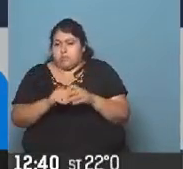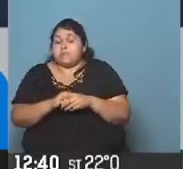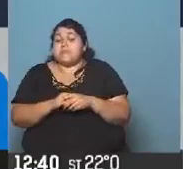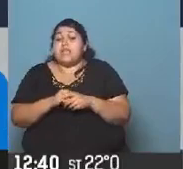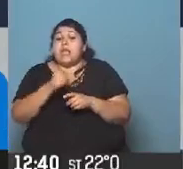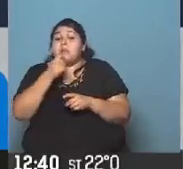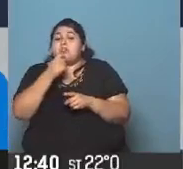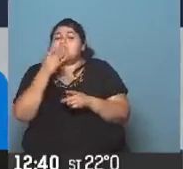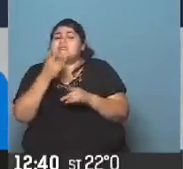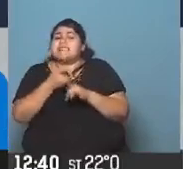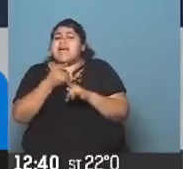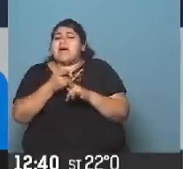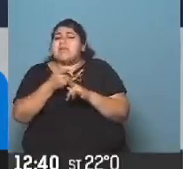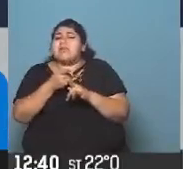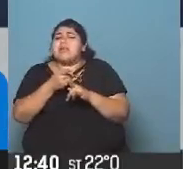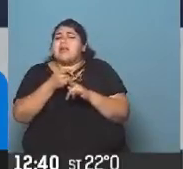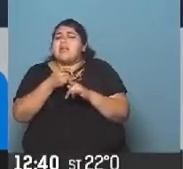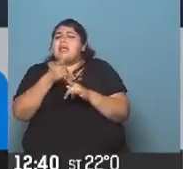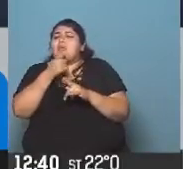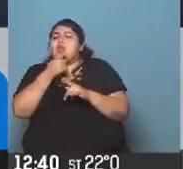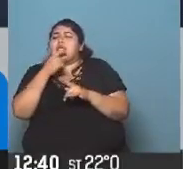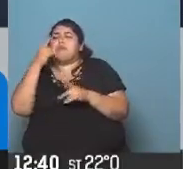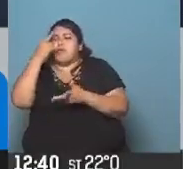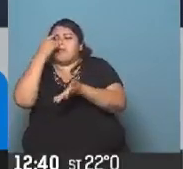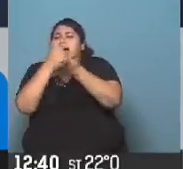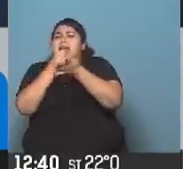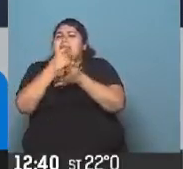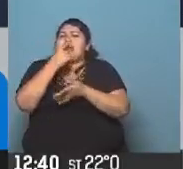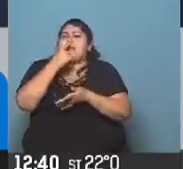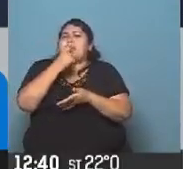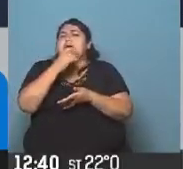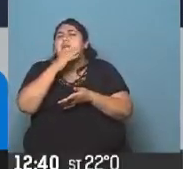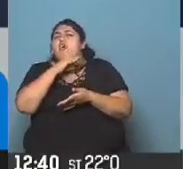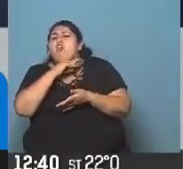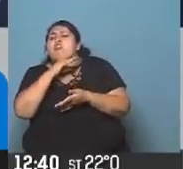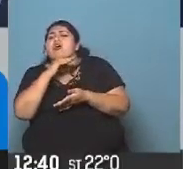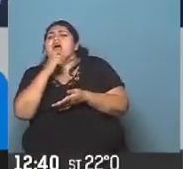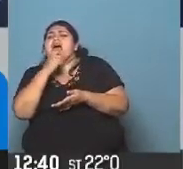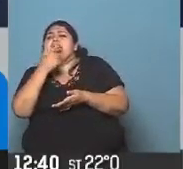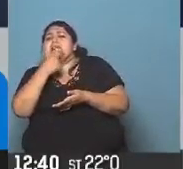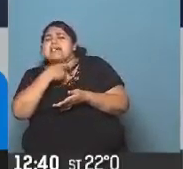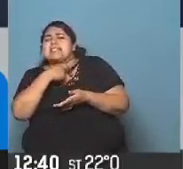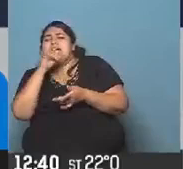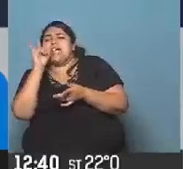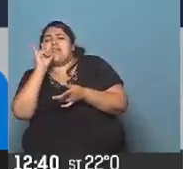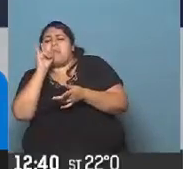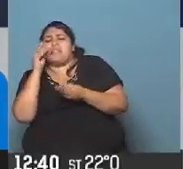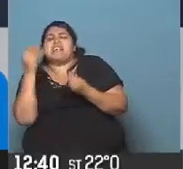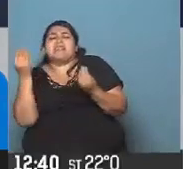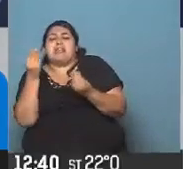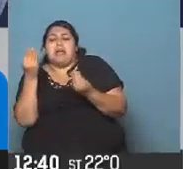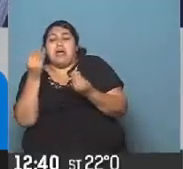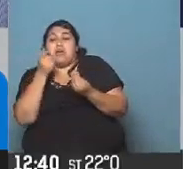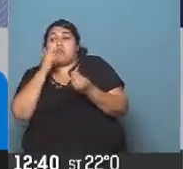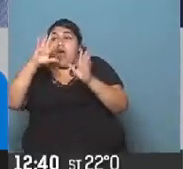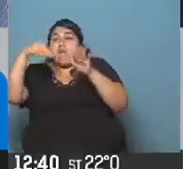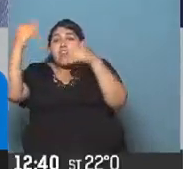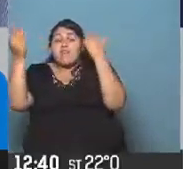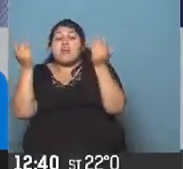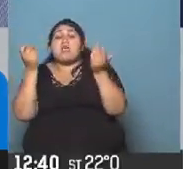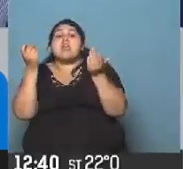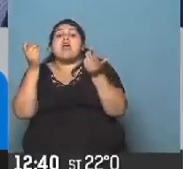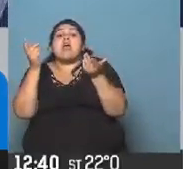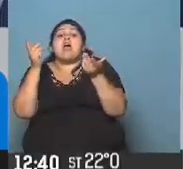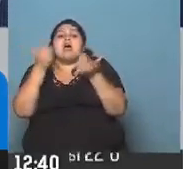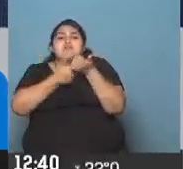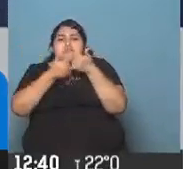la violencia en el fútbol y se queda con la imagen del river boca de un san lorenzo-huracán o de un racing independiente pero como es en el interior los torneos federales